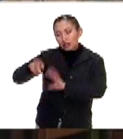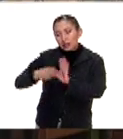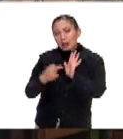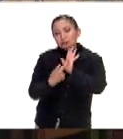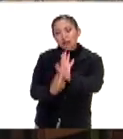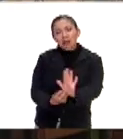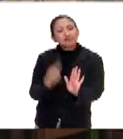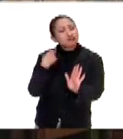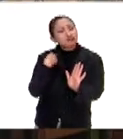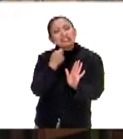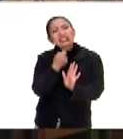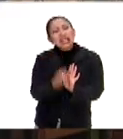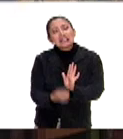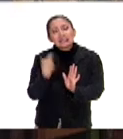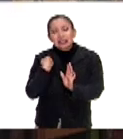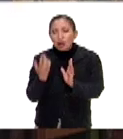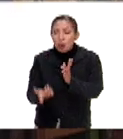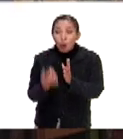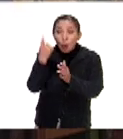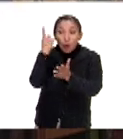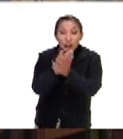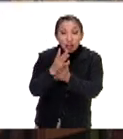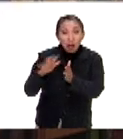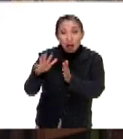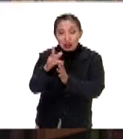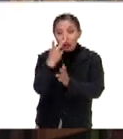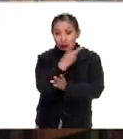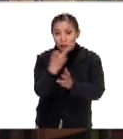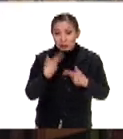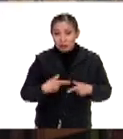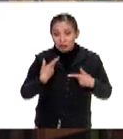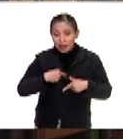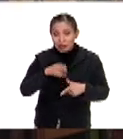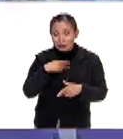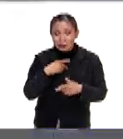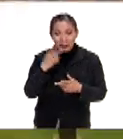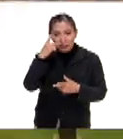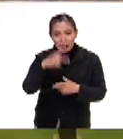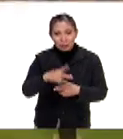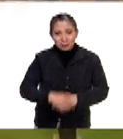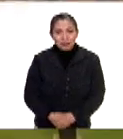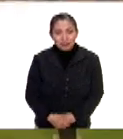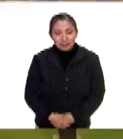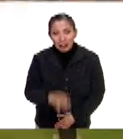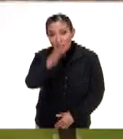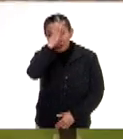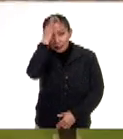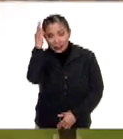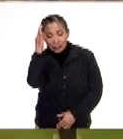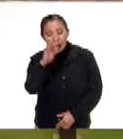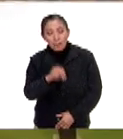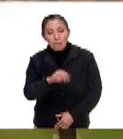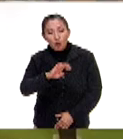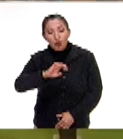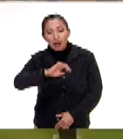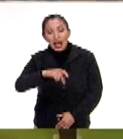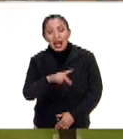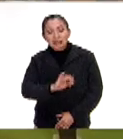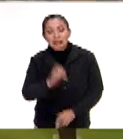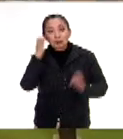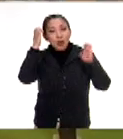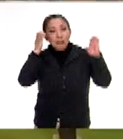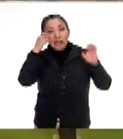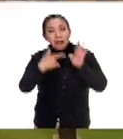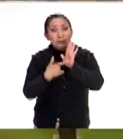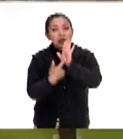para revelarnos instantes inéditos de estos geniales pintores mexicanos. Frida por Munkácsy es la exposición